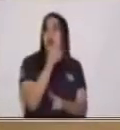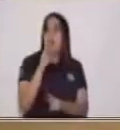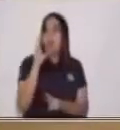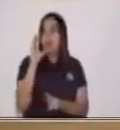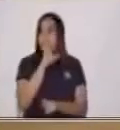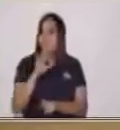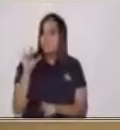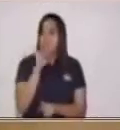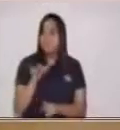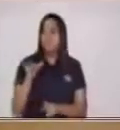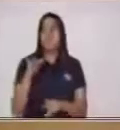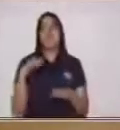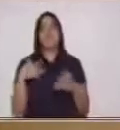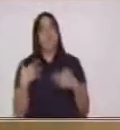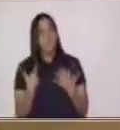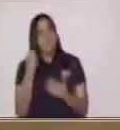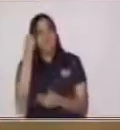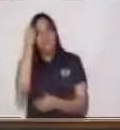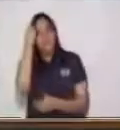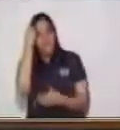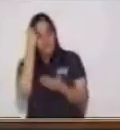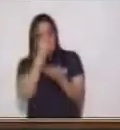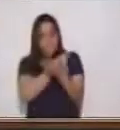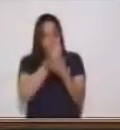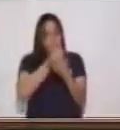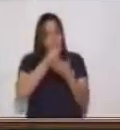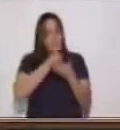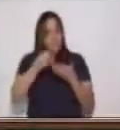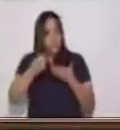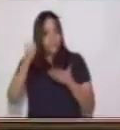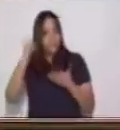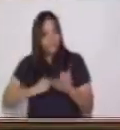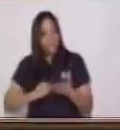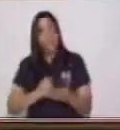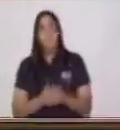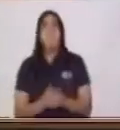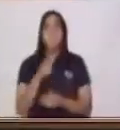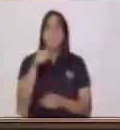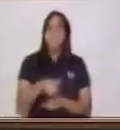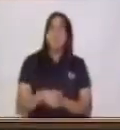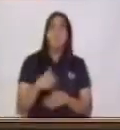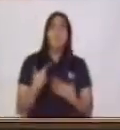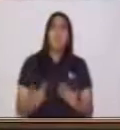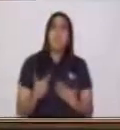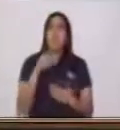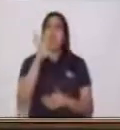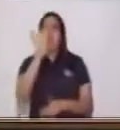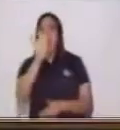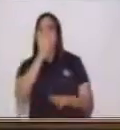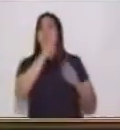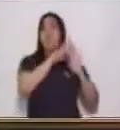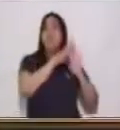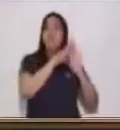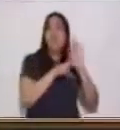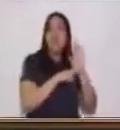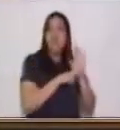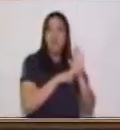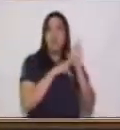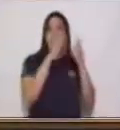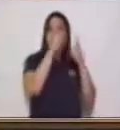permiten tener una mejor redacción de textos. Hoy vamos a hablar sobre 4 reglas de